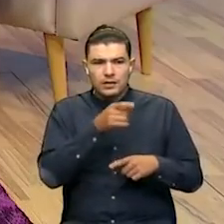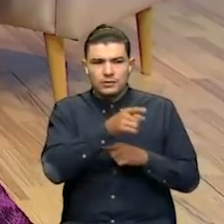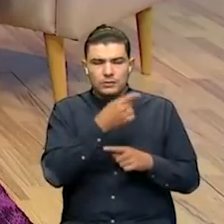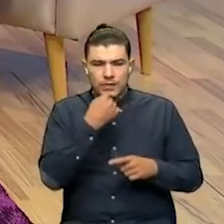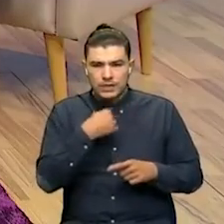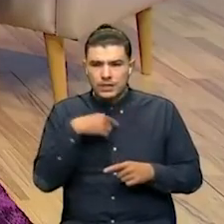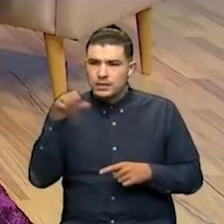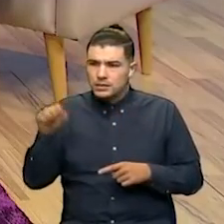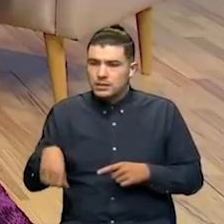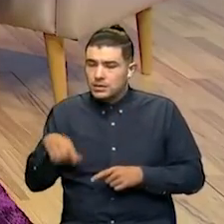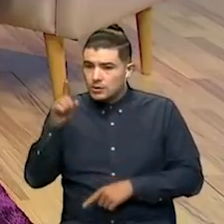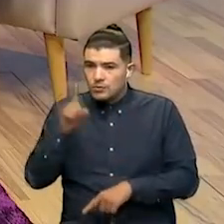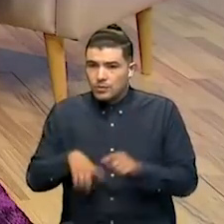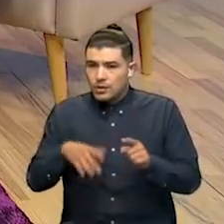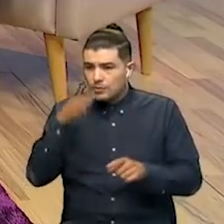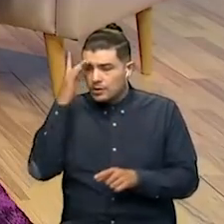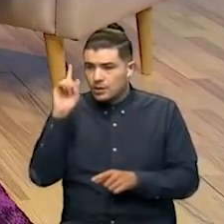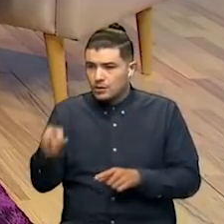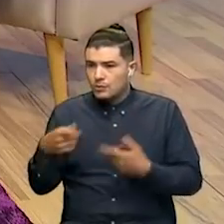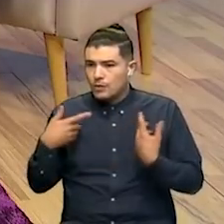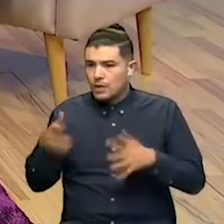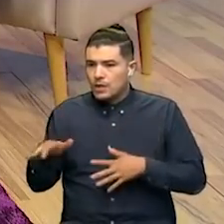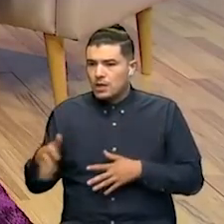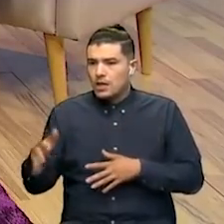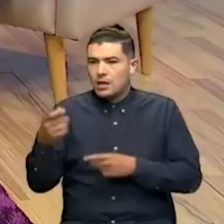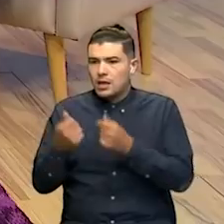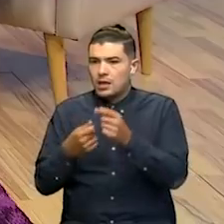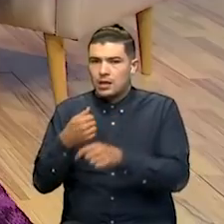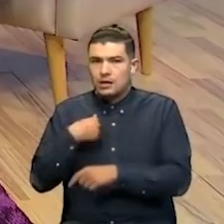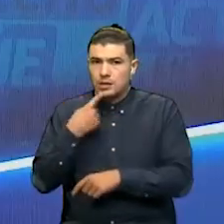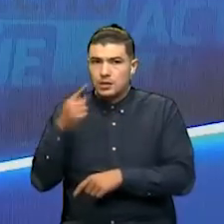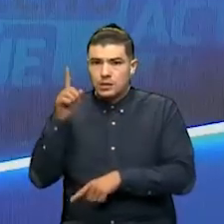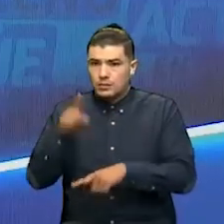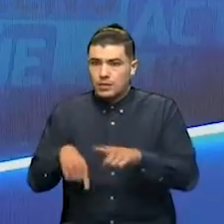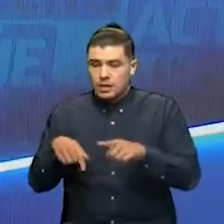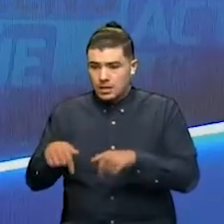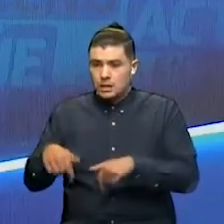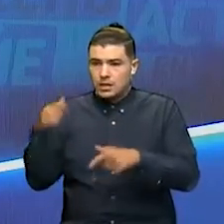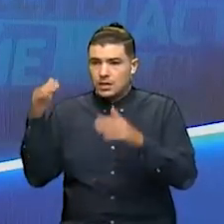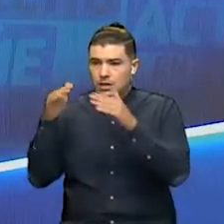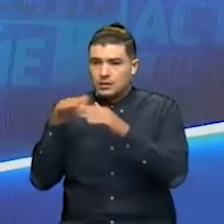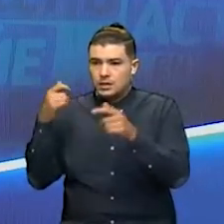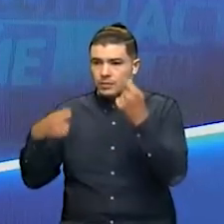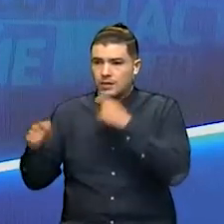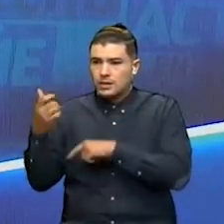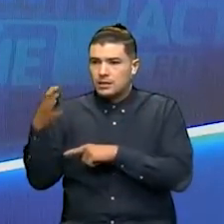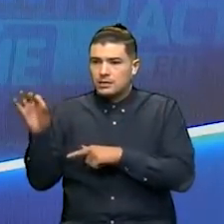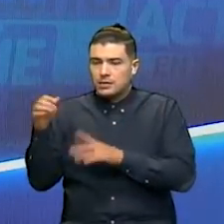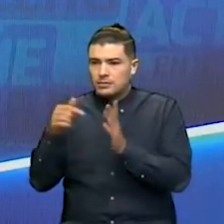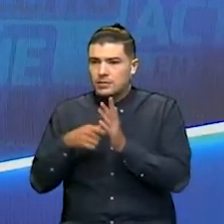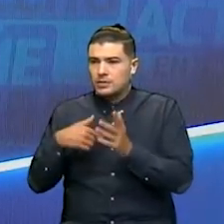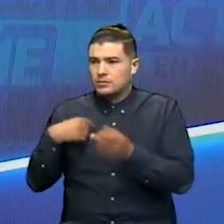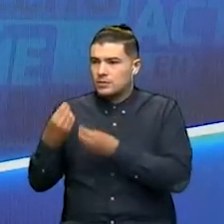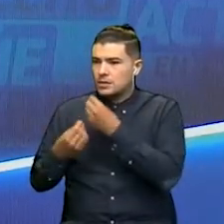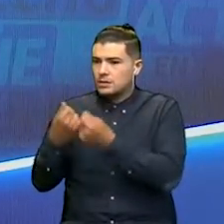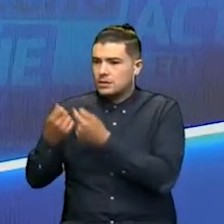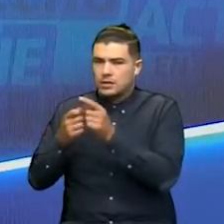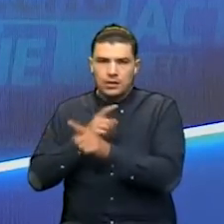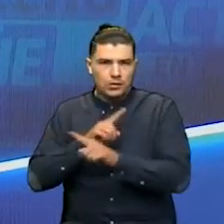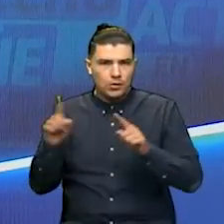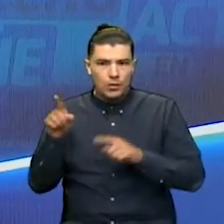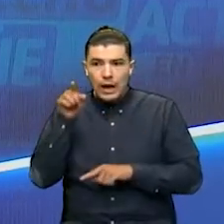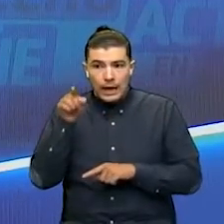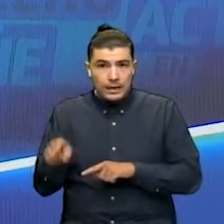comenta. No puede ser por cualquier valor, porque yo podría decir, esta casa está en venta por 50 mil pesos y este fue el negocio que se hizo. Ahí entra